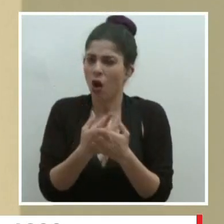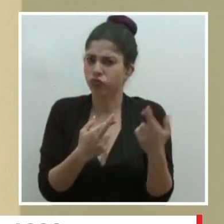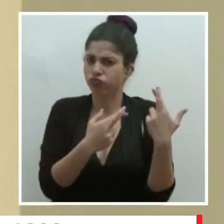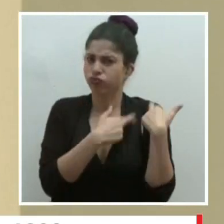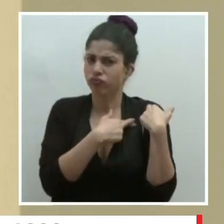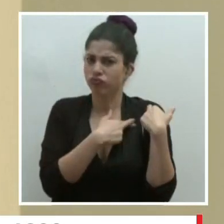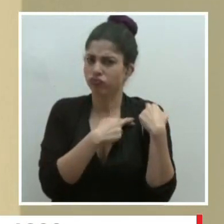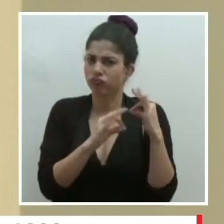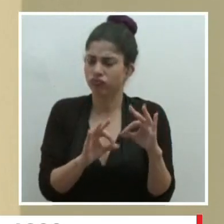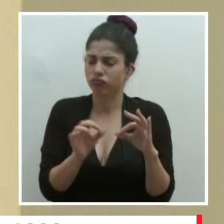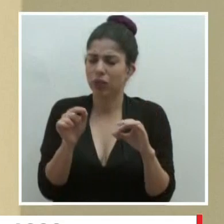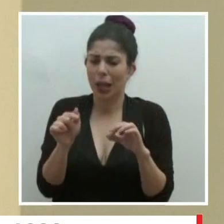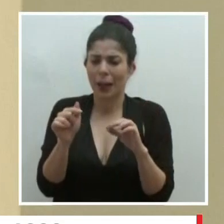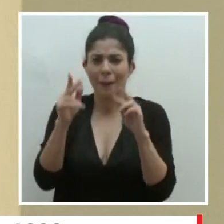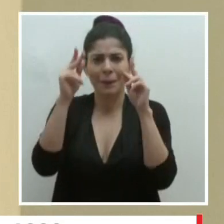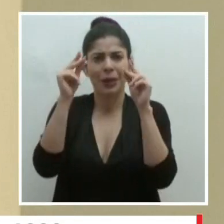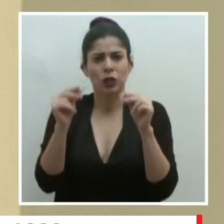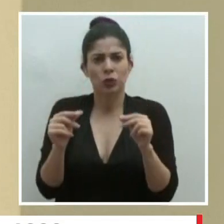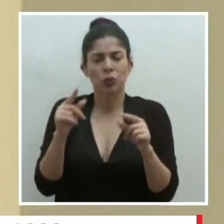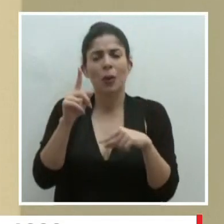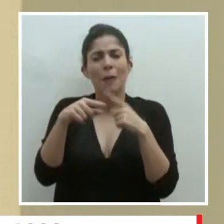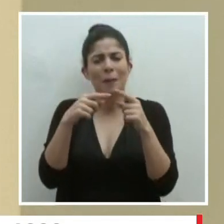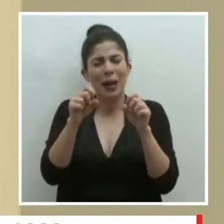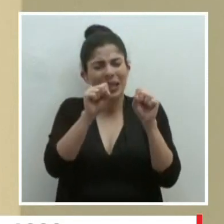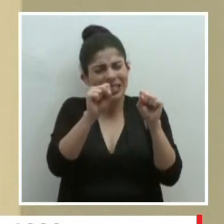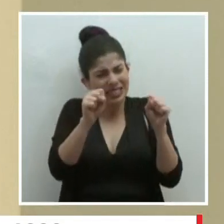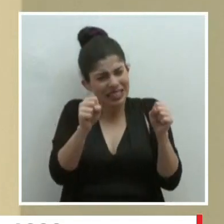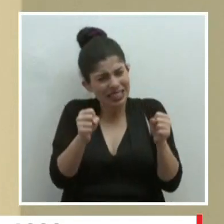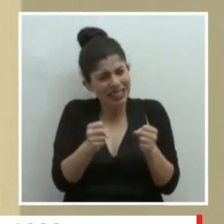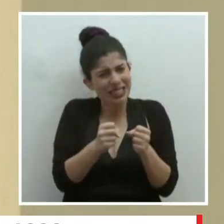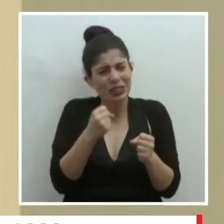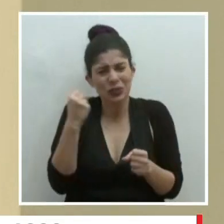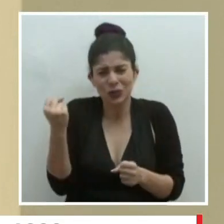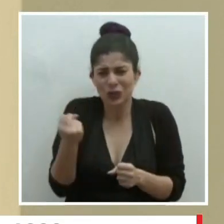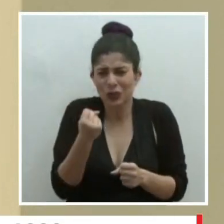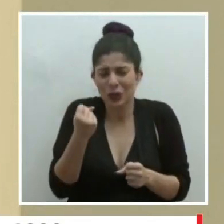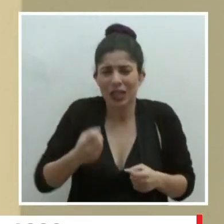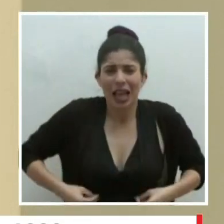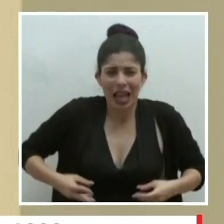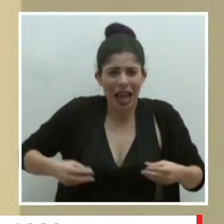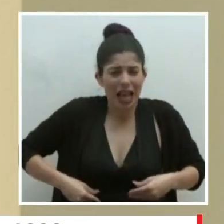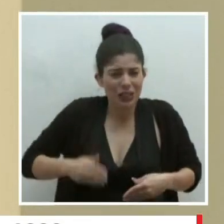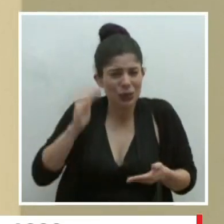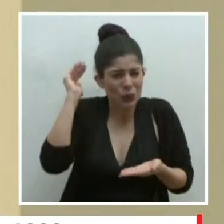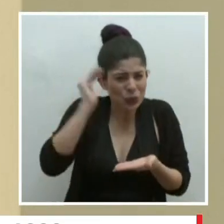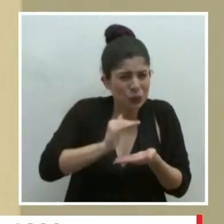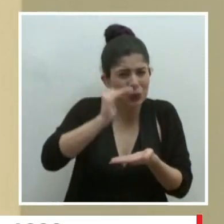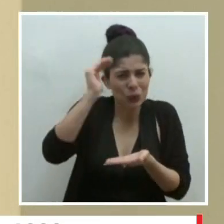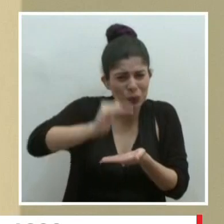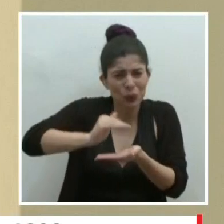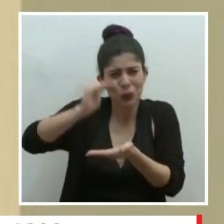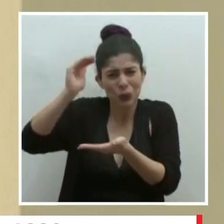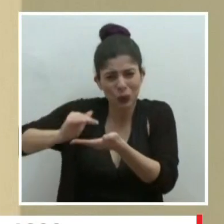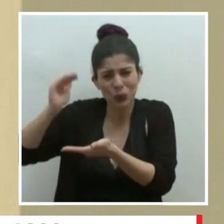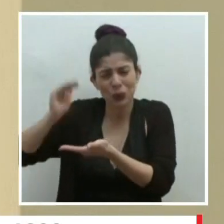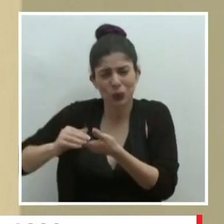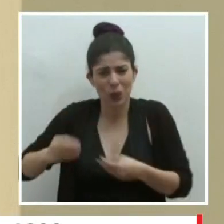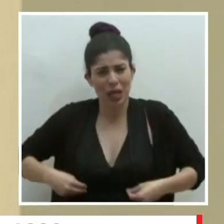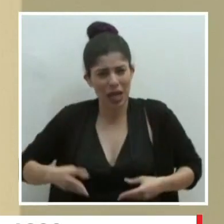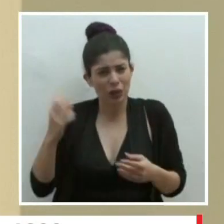responsable, es un presupuesto en el cual se va a hacer un recorte sustantivo del gasto para poder, y en el cual también se